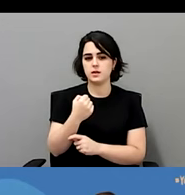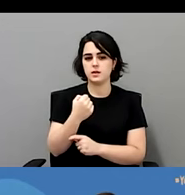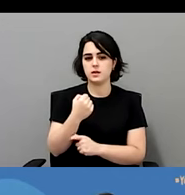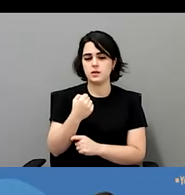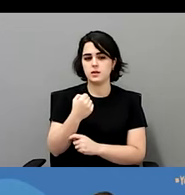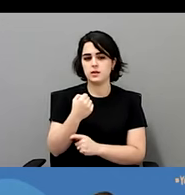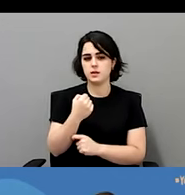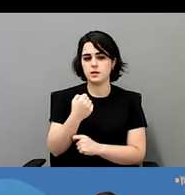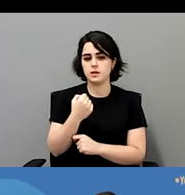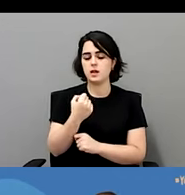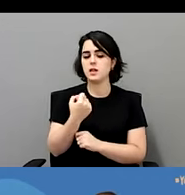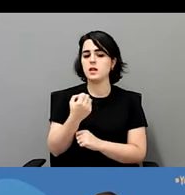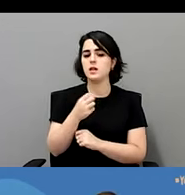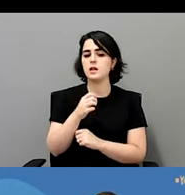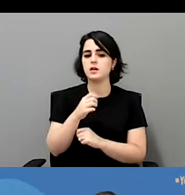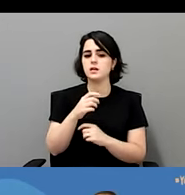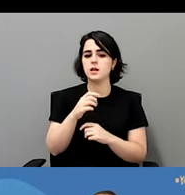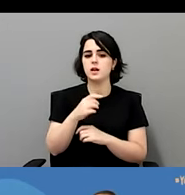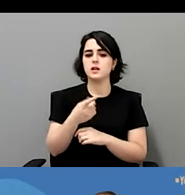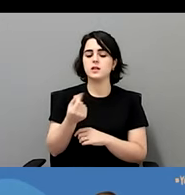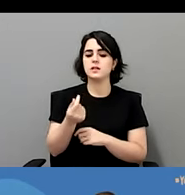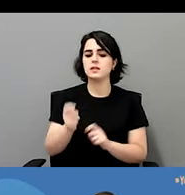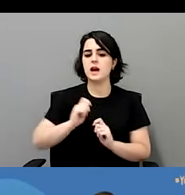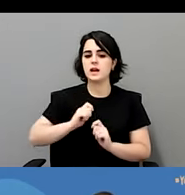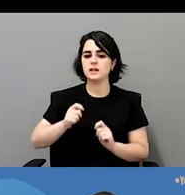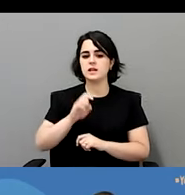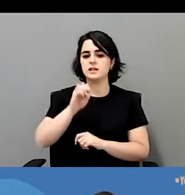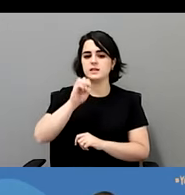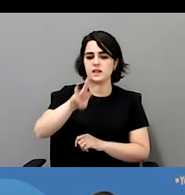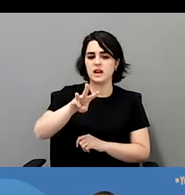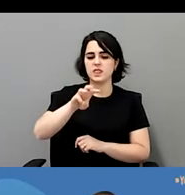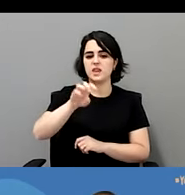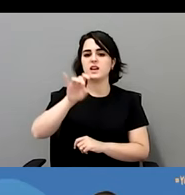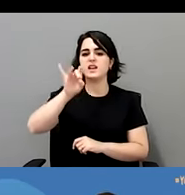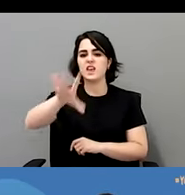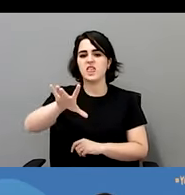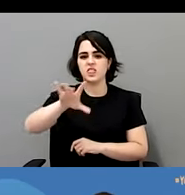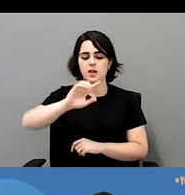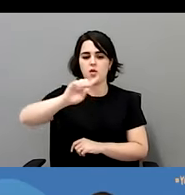horas semanales, lo cual es totalmente